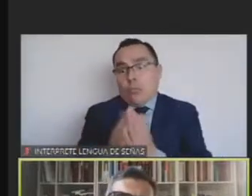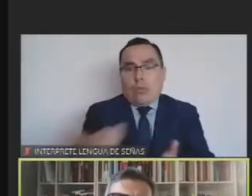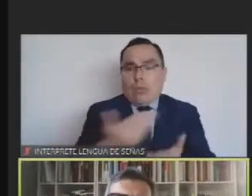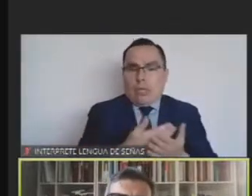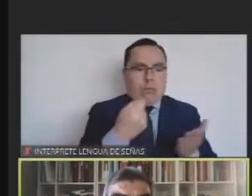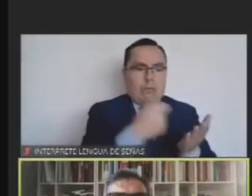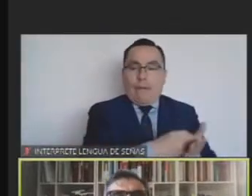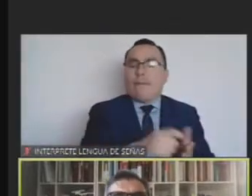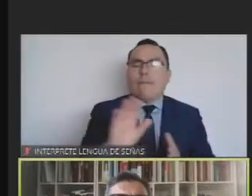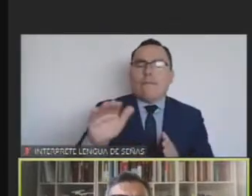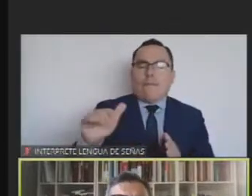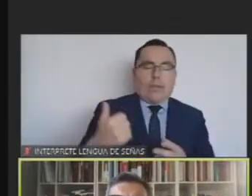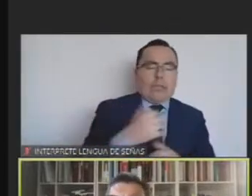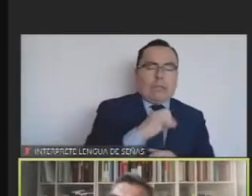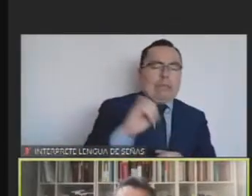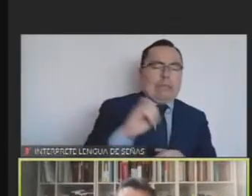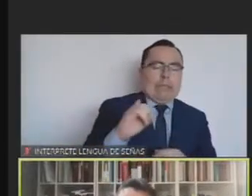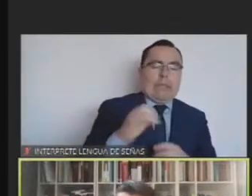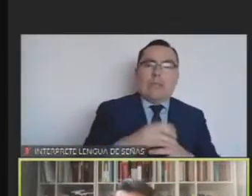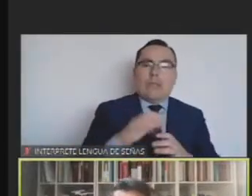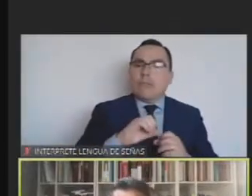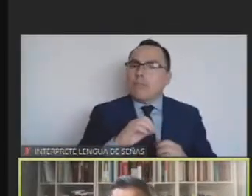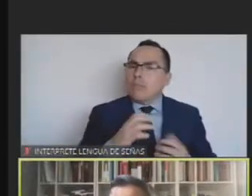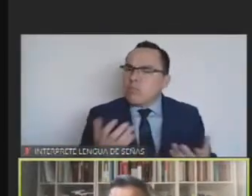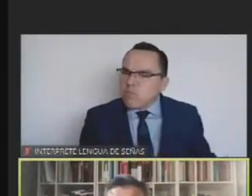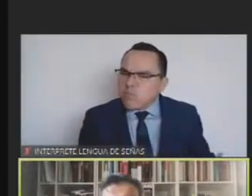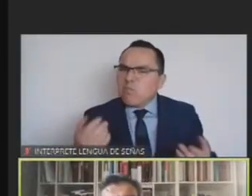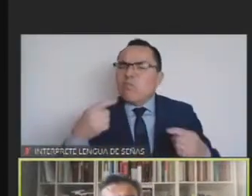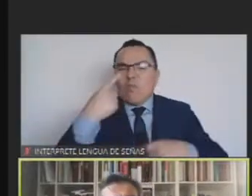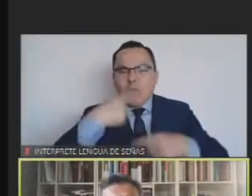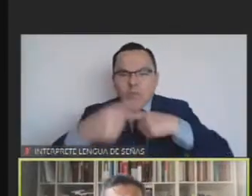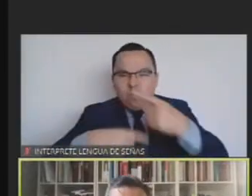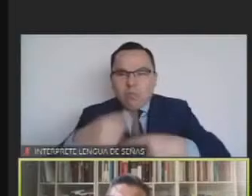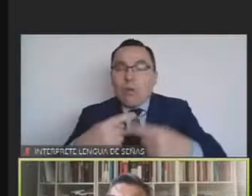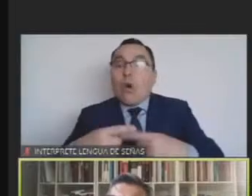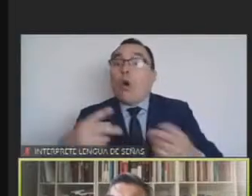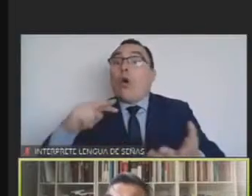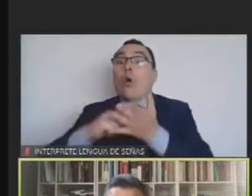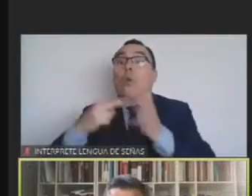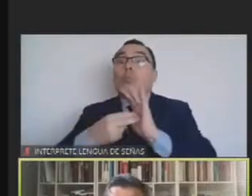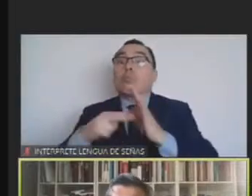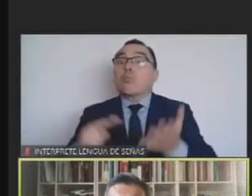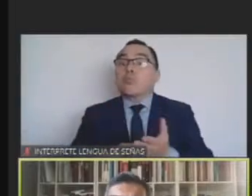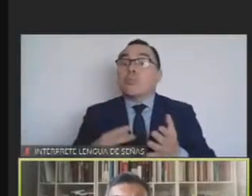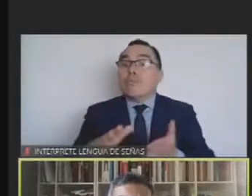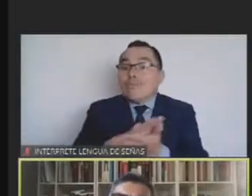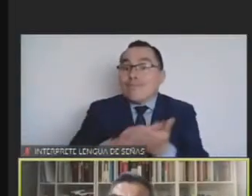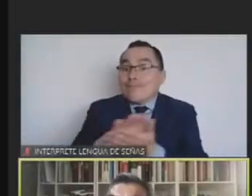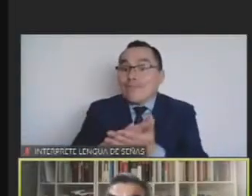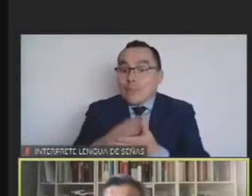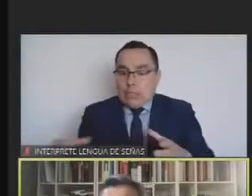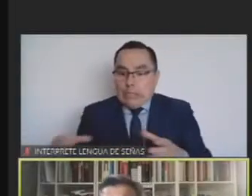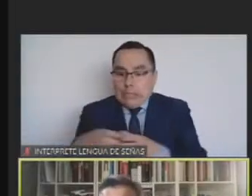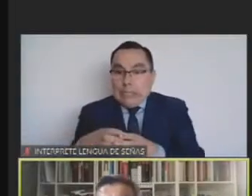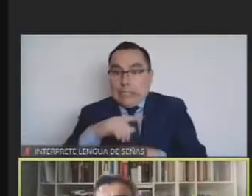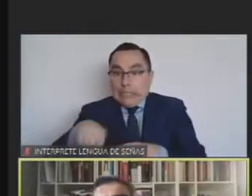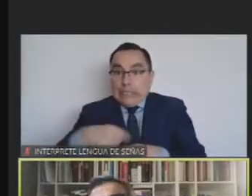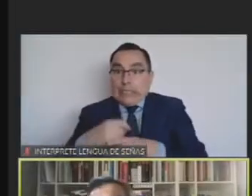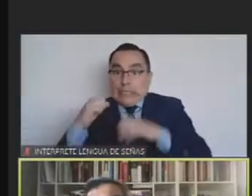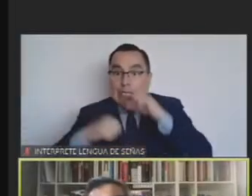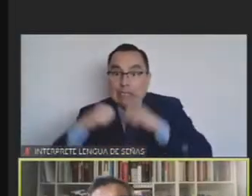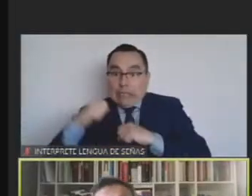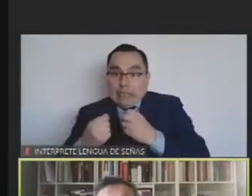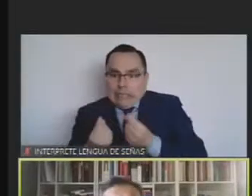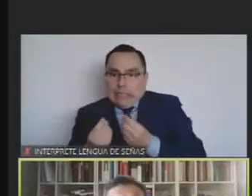más recurrente. O también cuando concurre el sector económico, ¿no? O aquel que puede